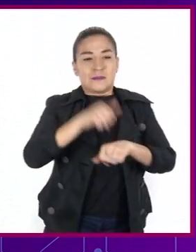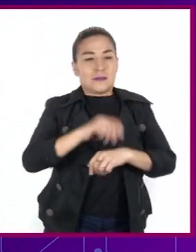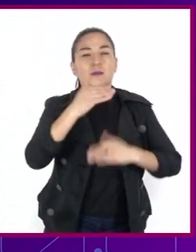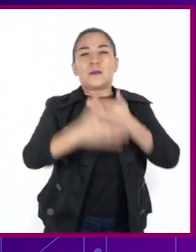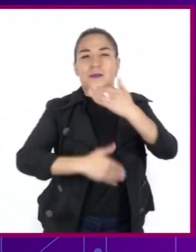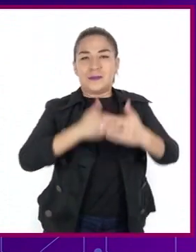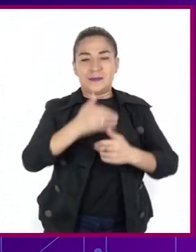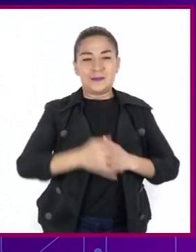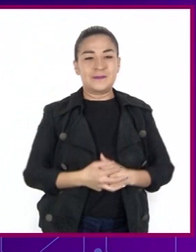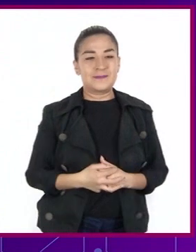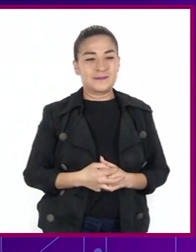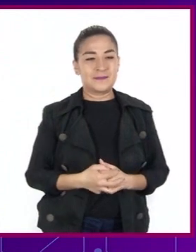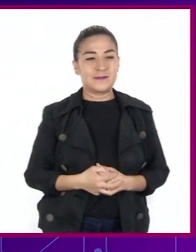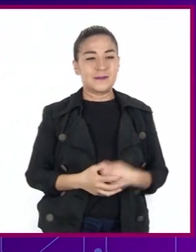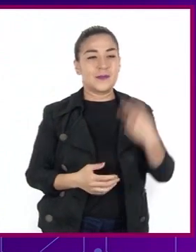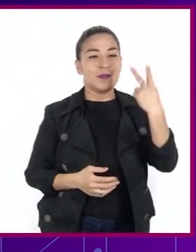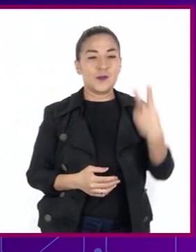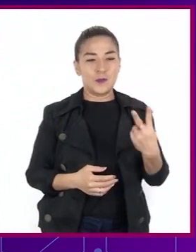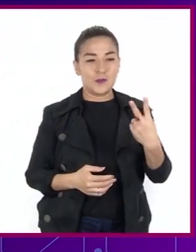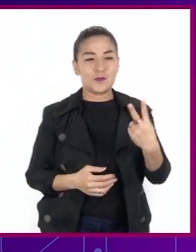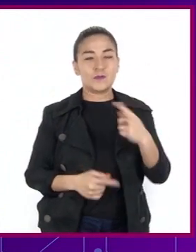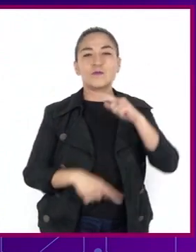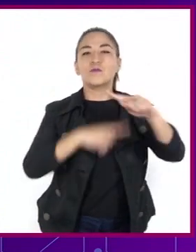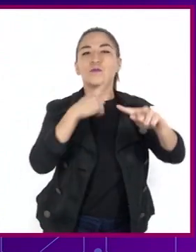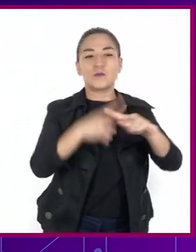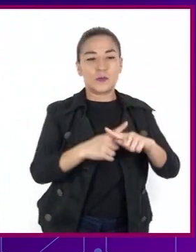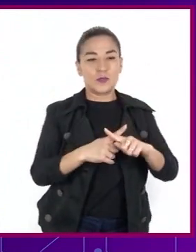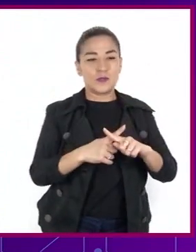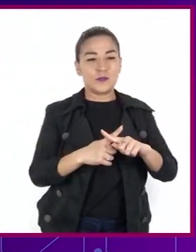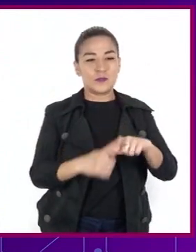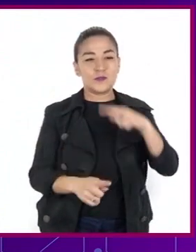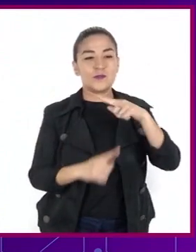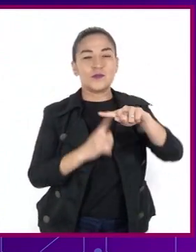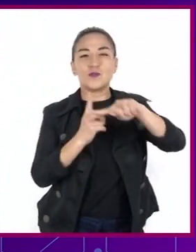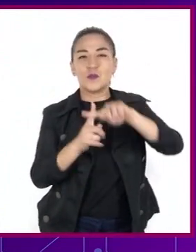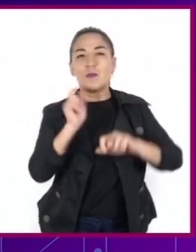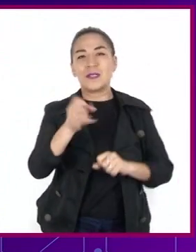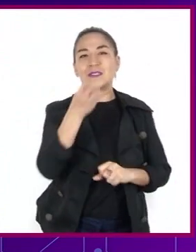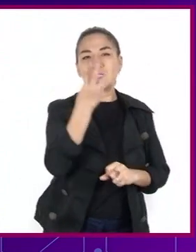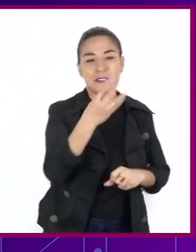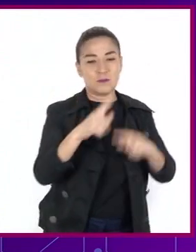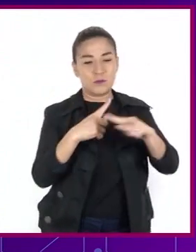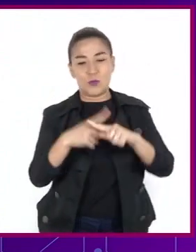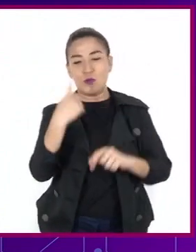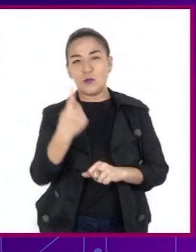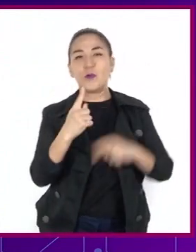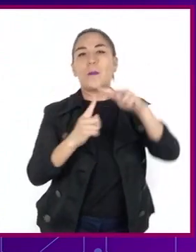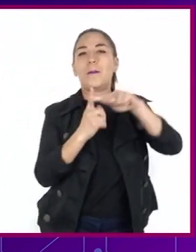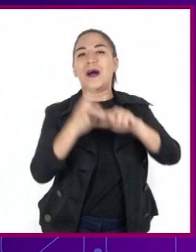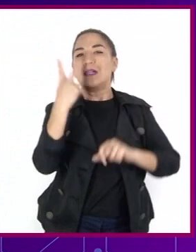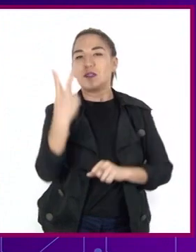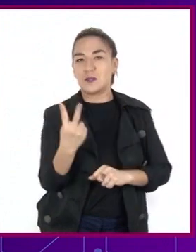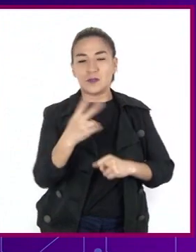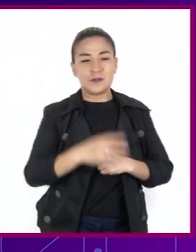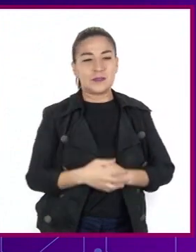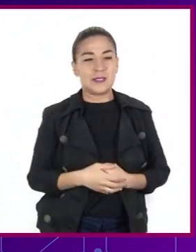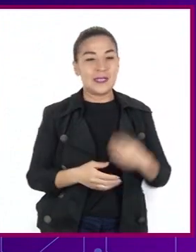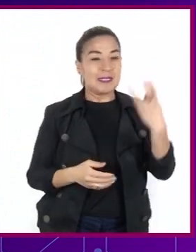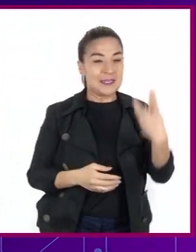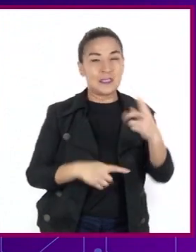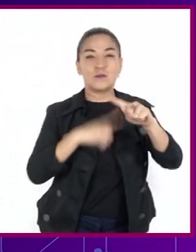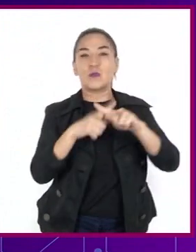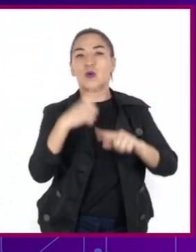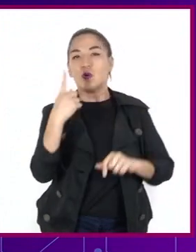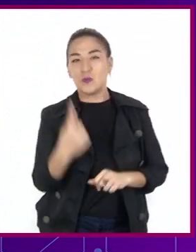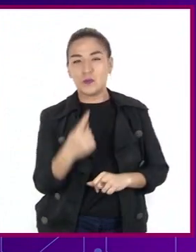paso a paso. 2 va a multiplicar a la suma del producto de 3 por 1 más 2. Como 3 por 1 es igual a